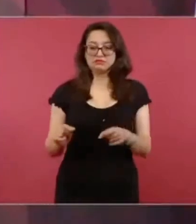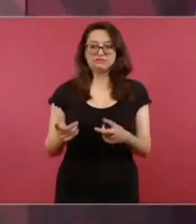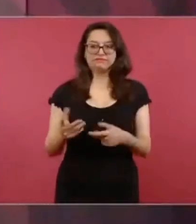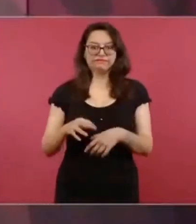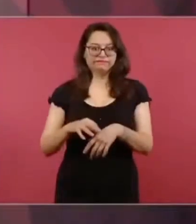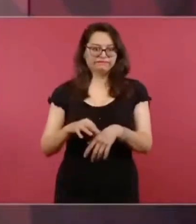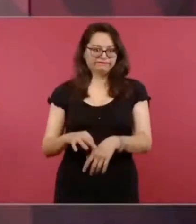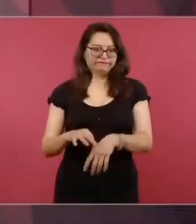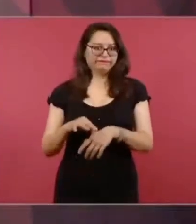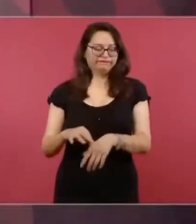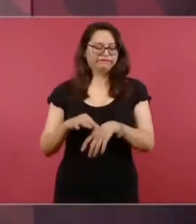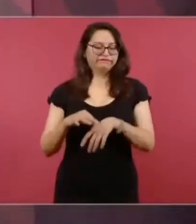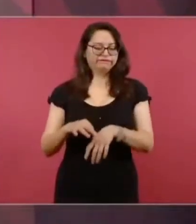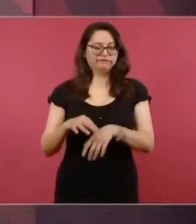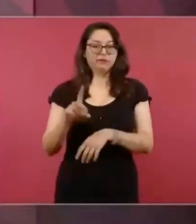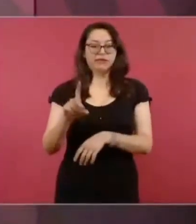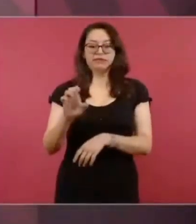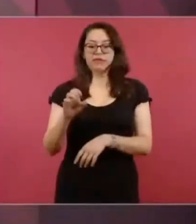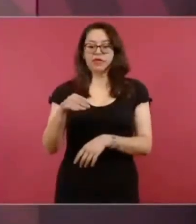verdadera,